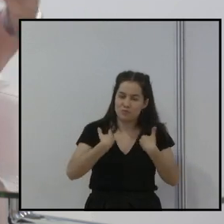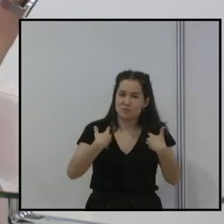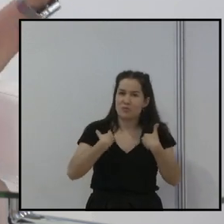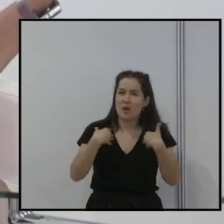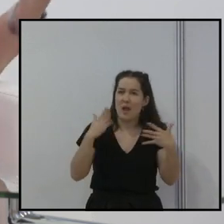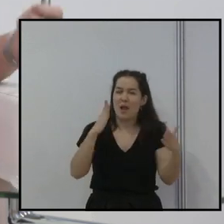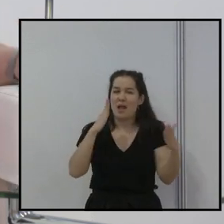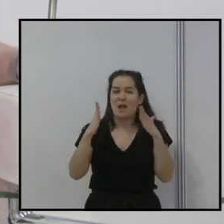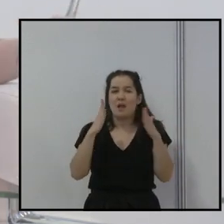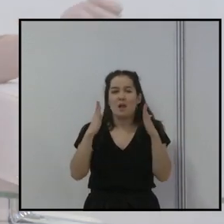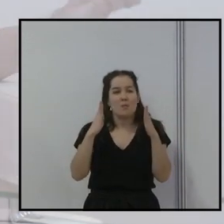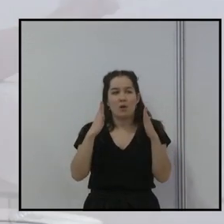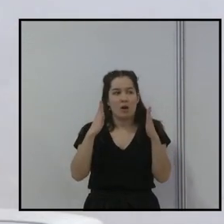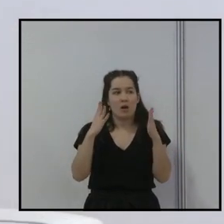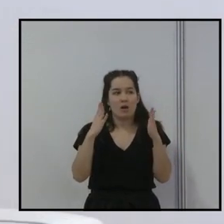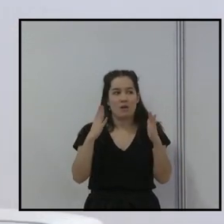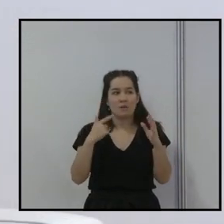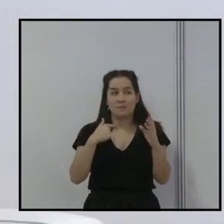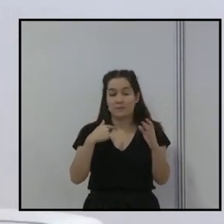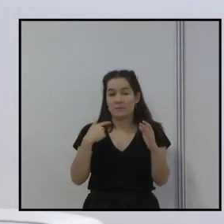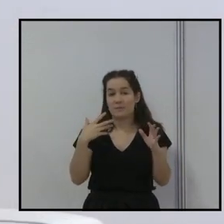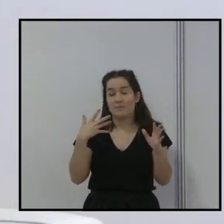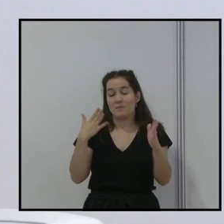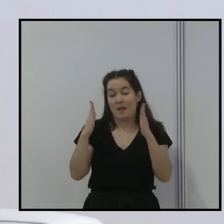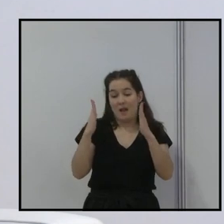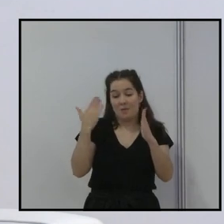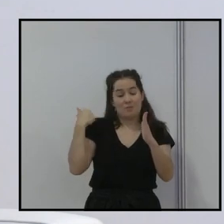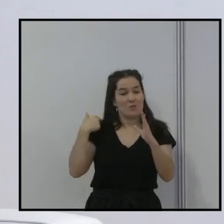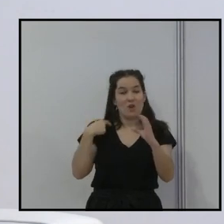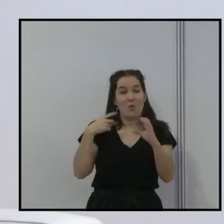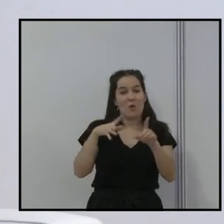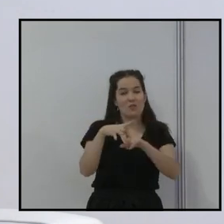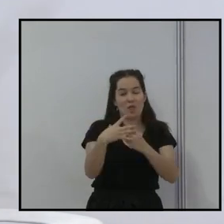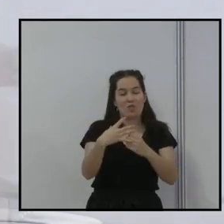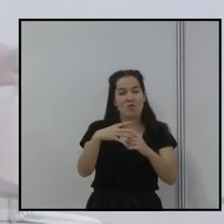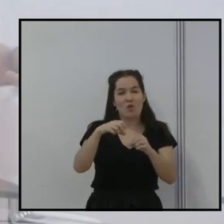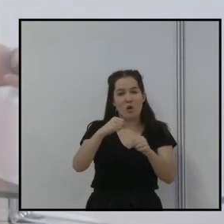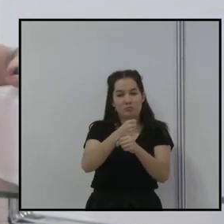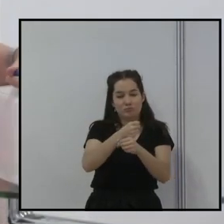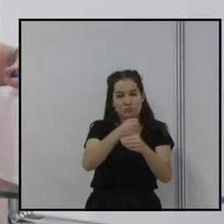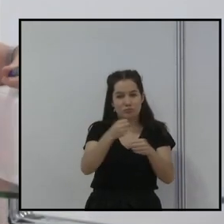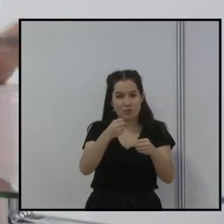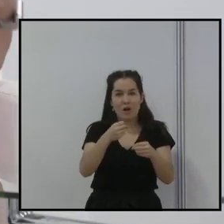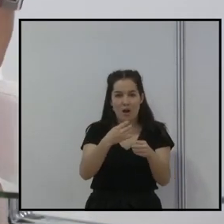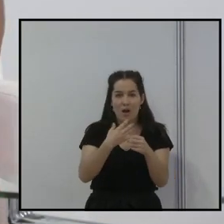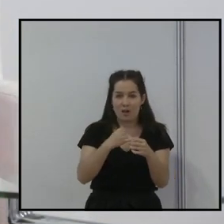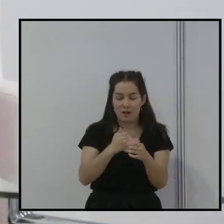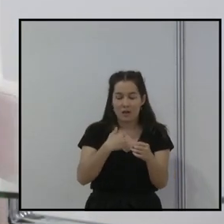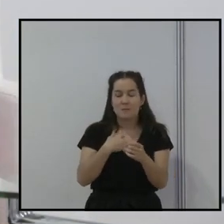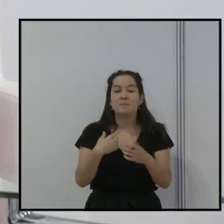las sacudidas eran tales que se dieron casos de roturas de vértebras con electroshocks. Le dieron más de 200. Bueno, entonces esta mujer luego